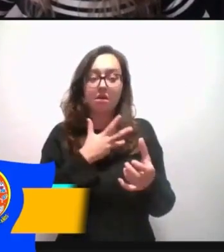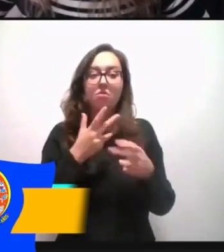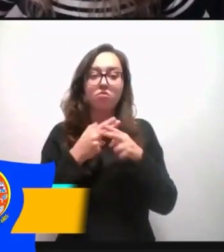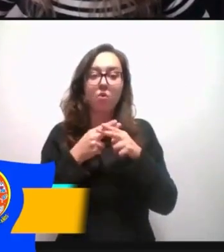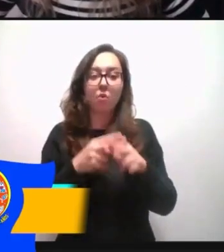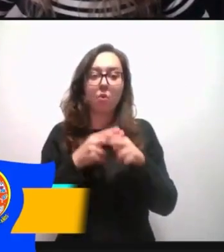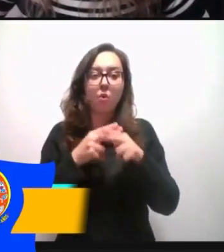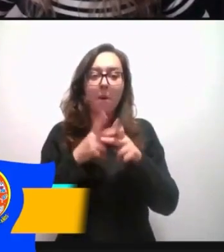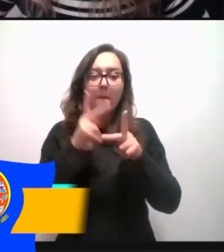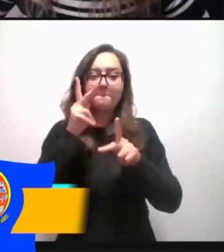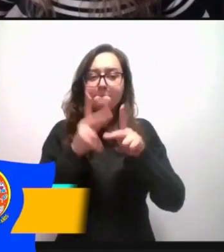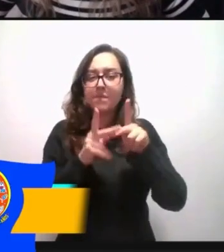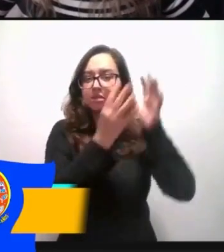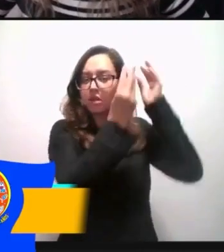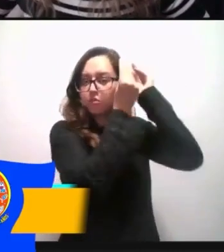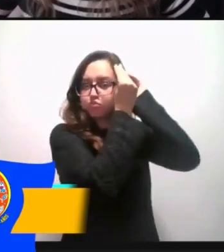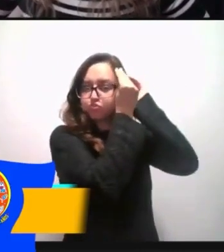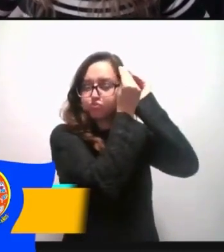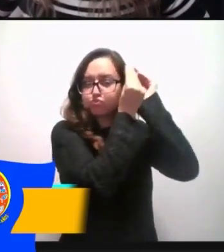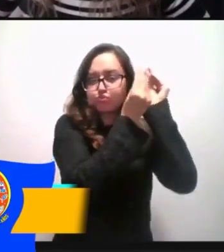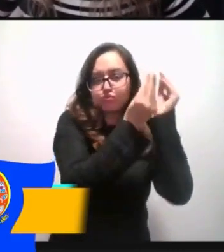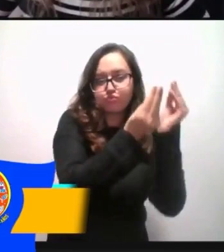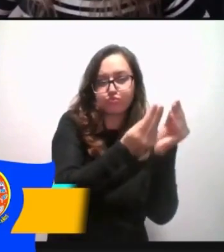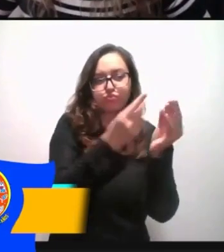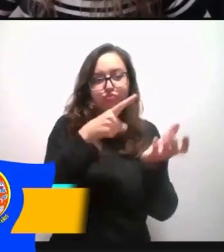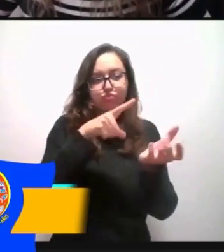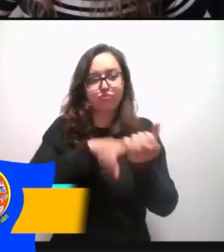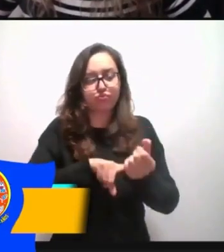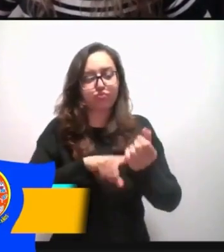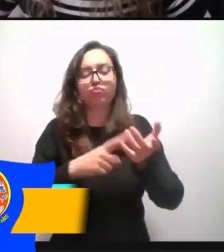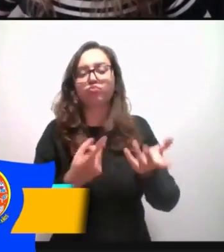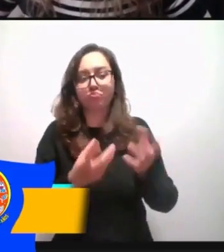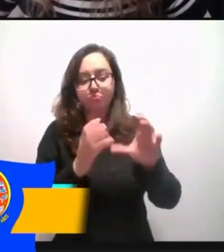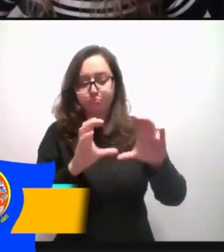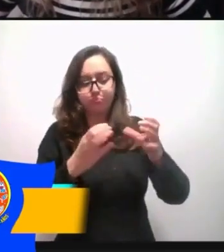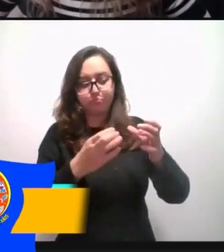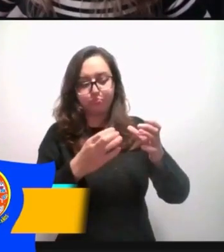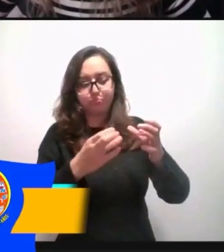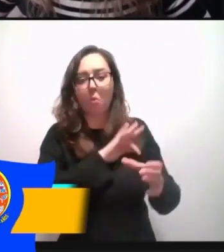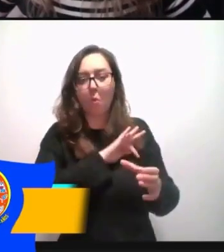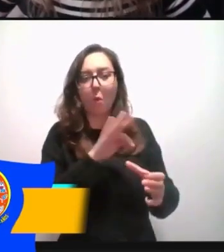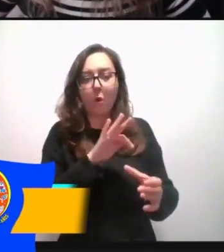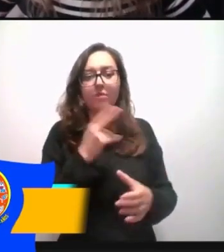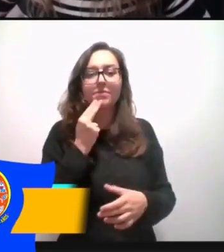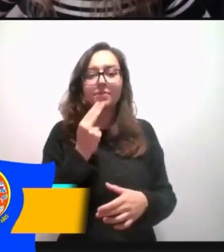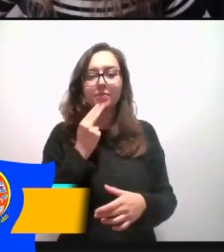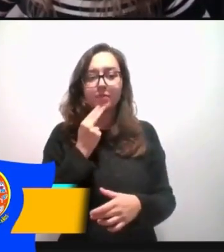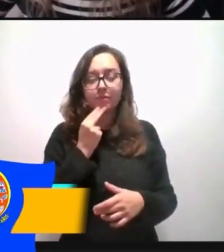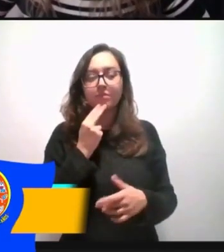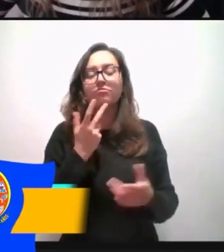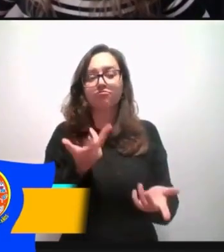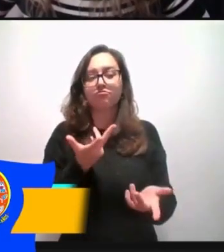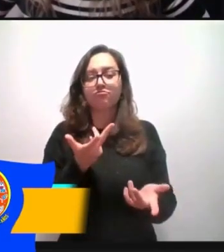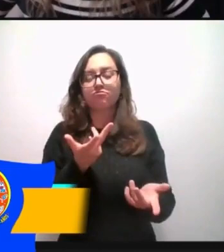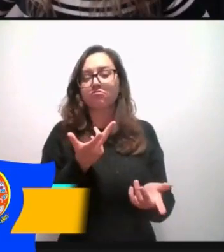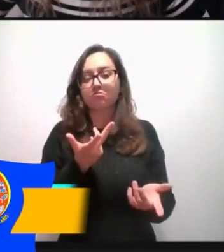una capa externa y una capa interna que son corticales. En estos casos podemos sacar hueso prácticamente